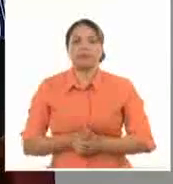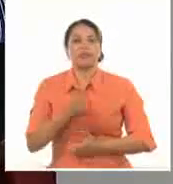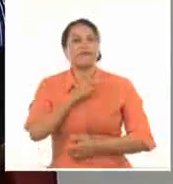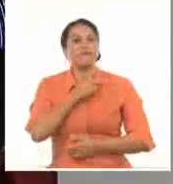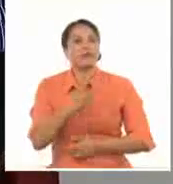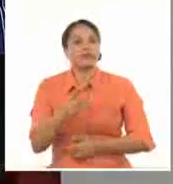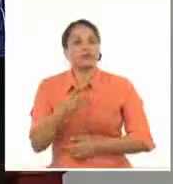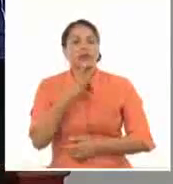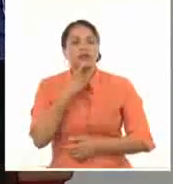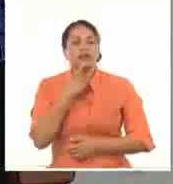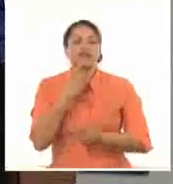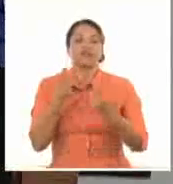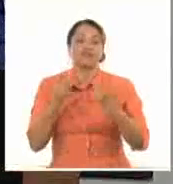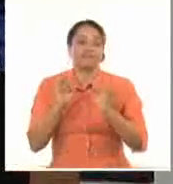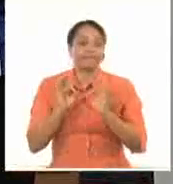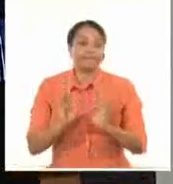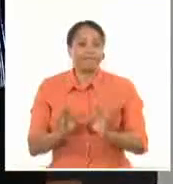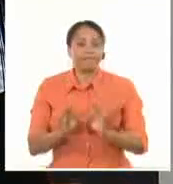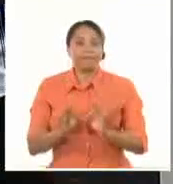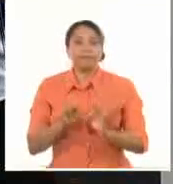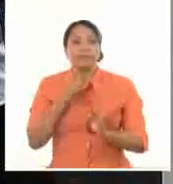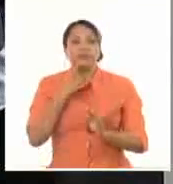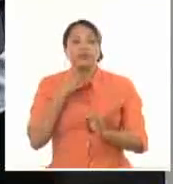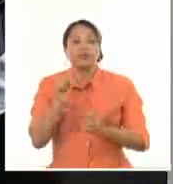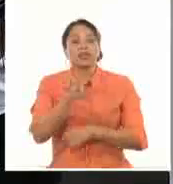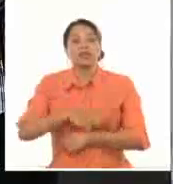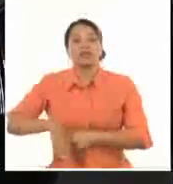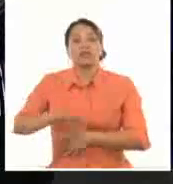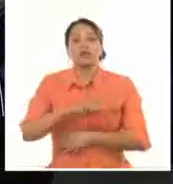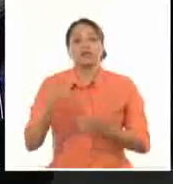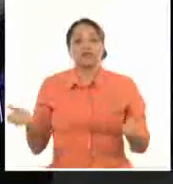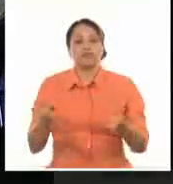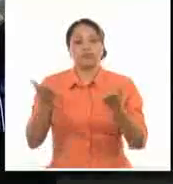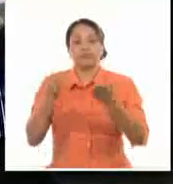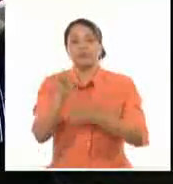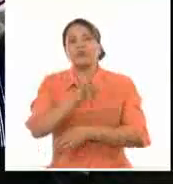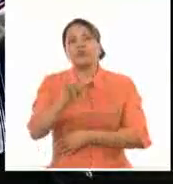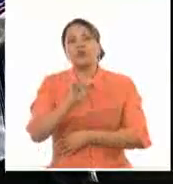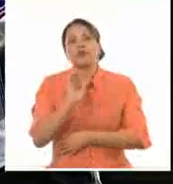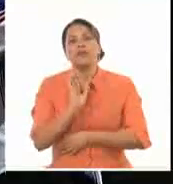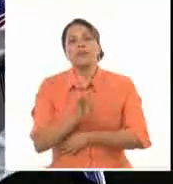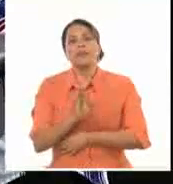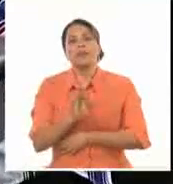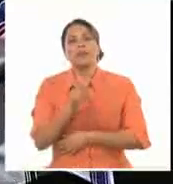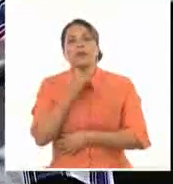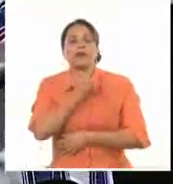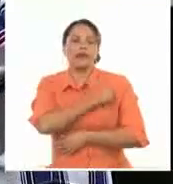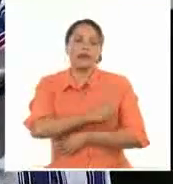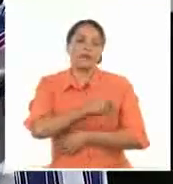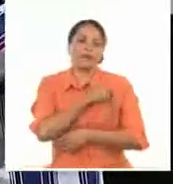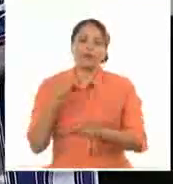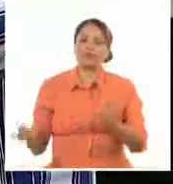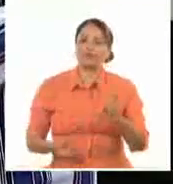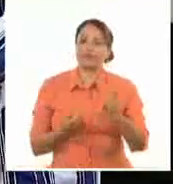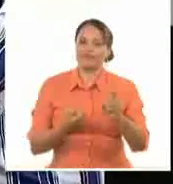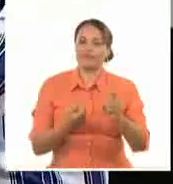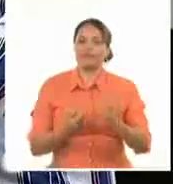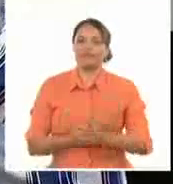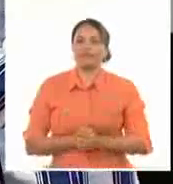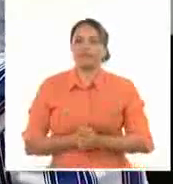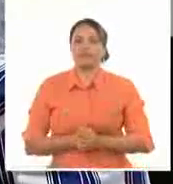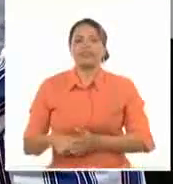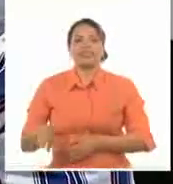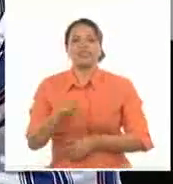imperfecta aún, como la sociedad que construimos, pero también como ella, apasionada y batalladora, es la que tiene